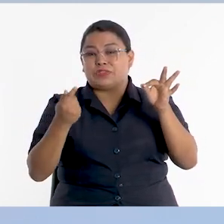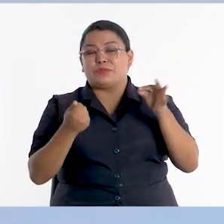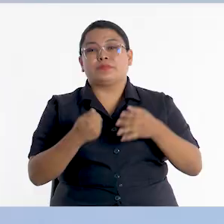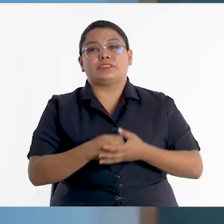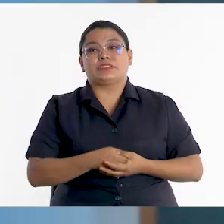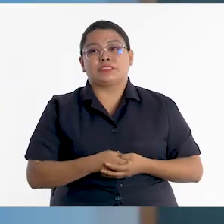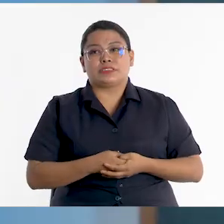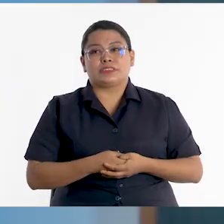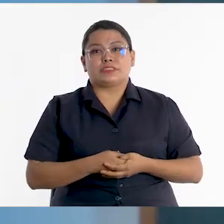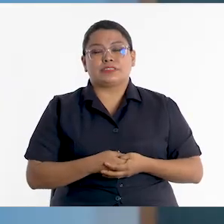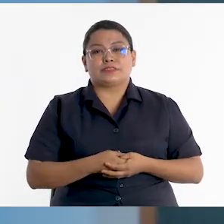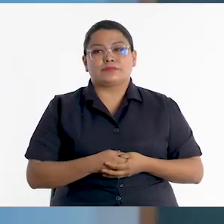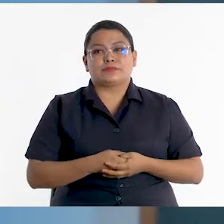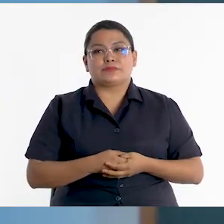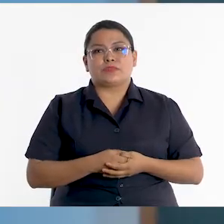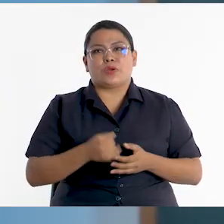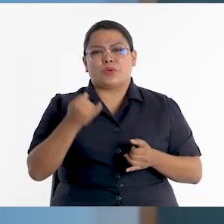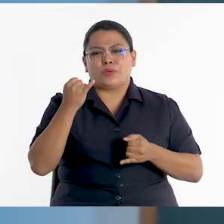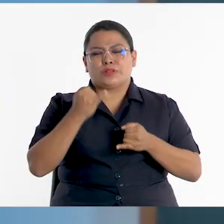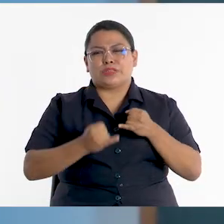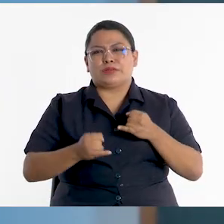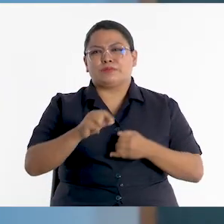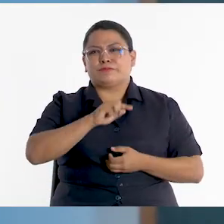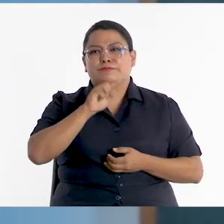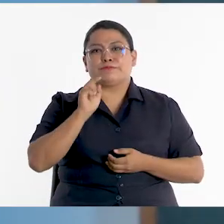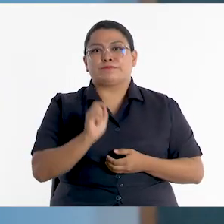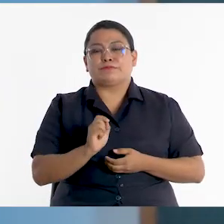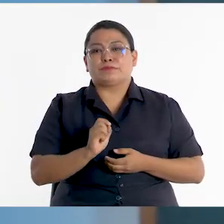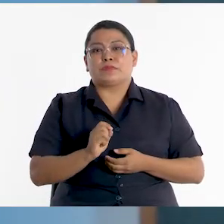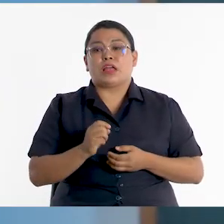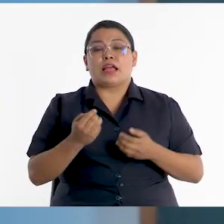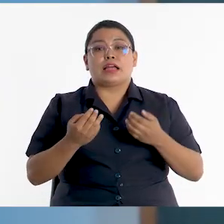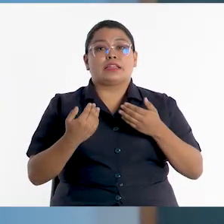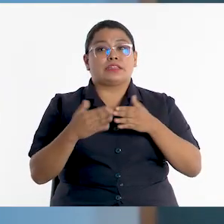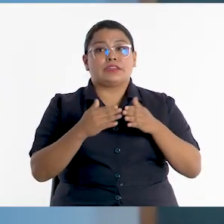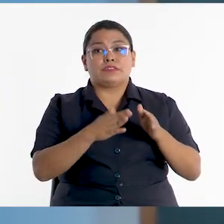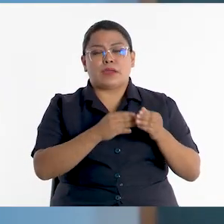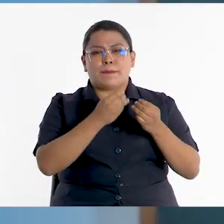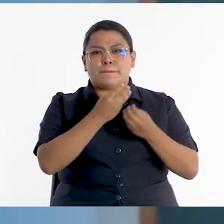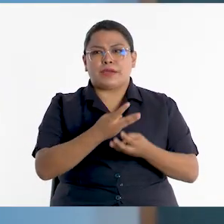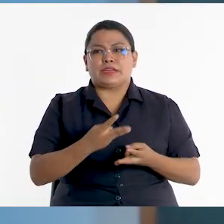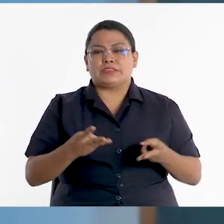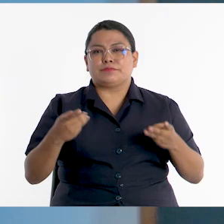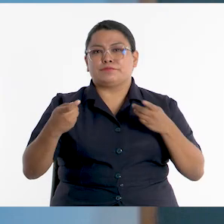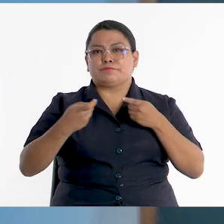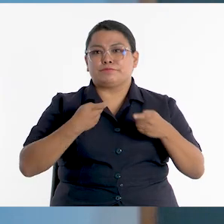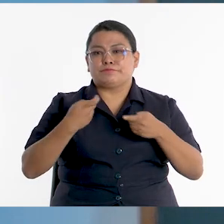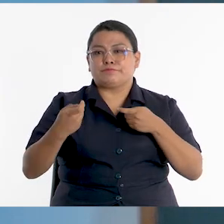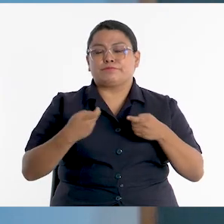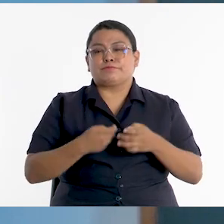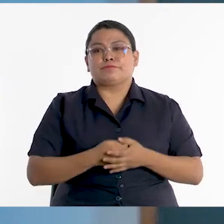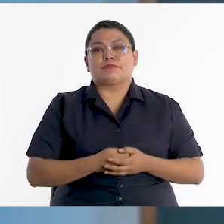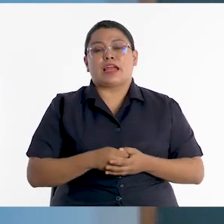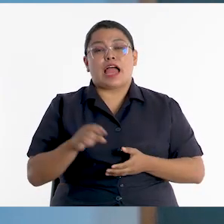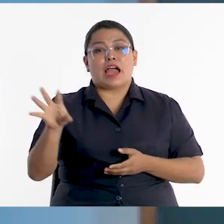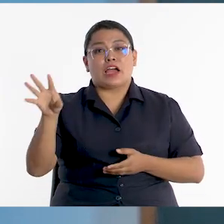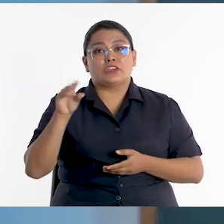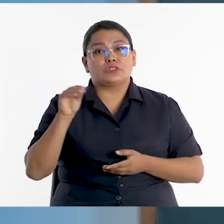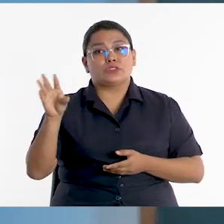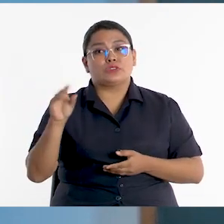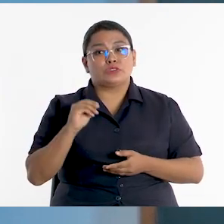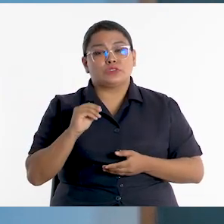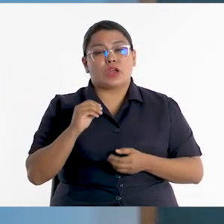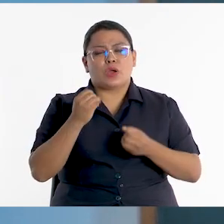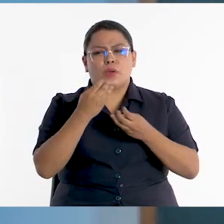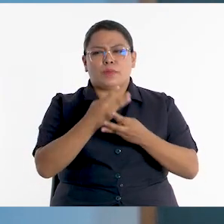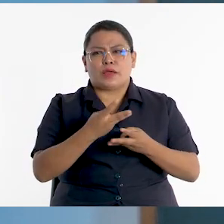numéricas. Y pasamos a la penúltima pregunta. ¿Cuál es la diferencia del material manipulable de los azulejos